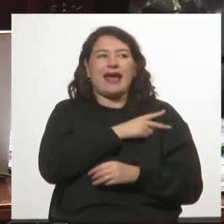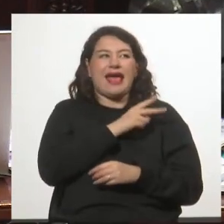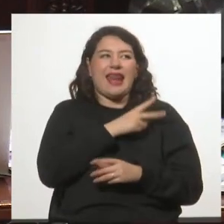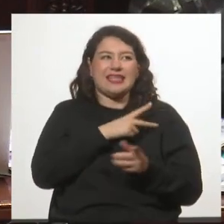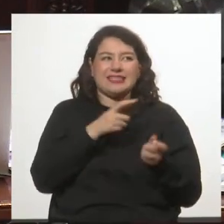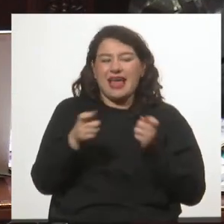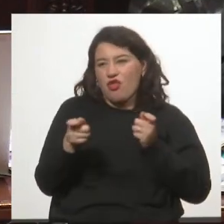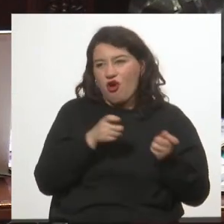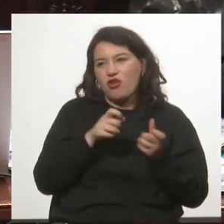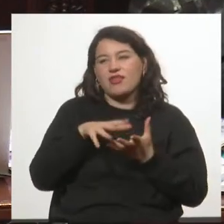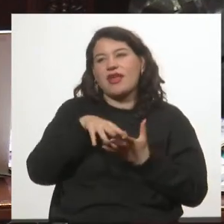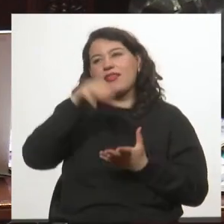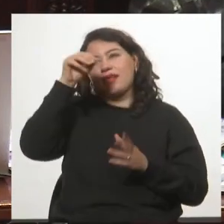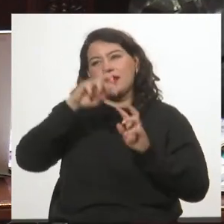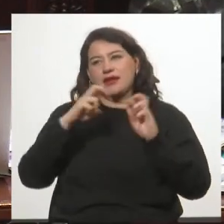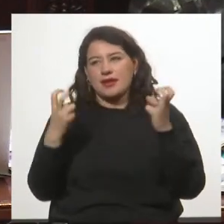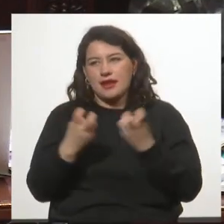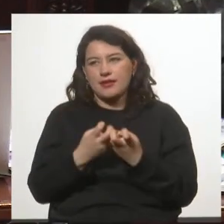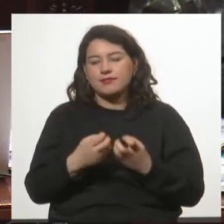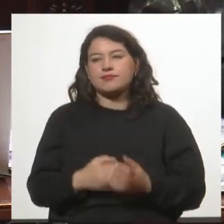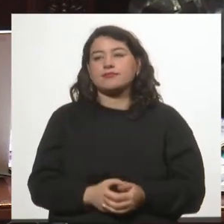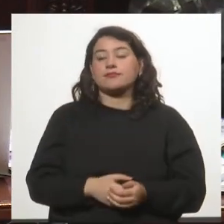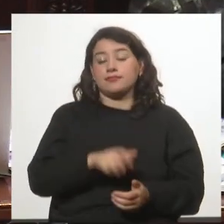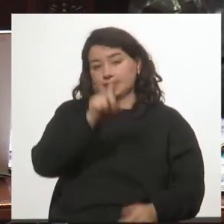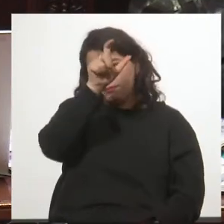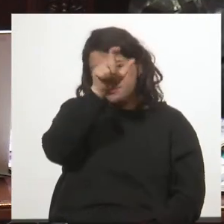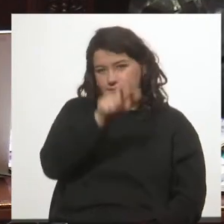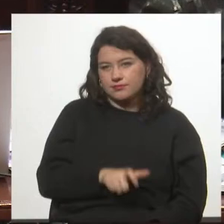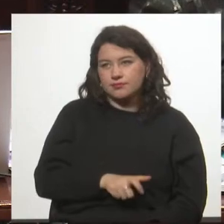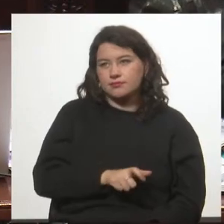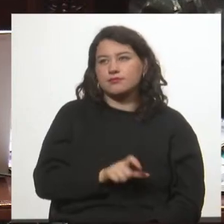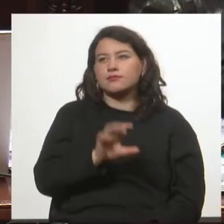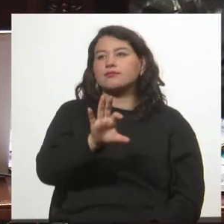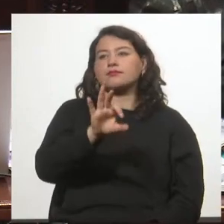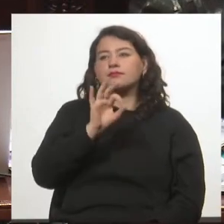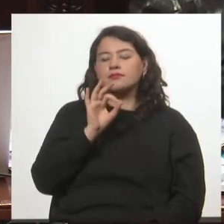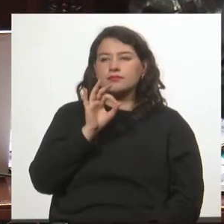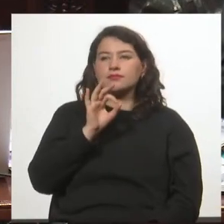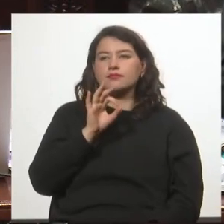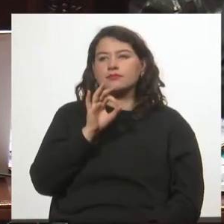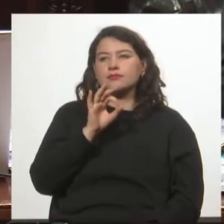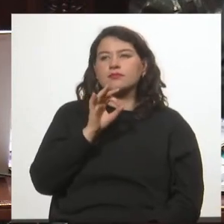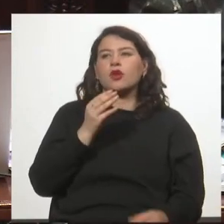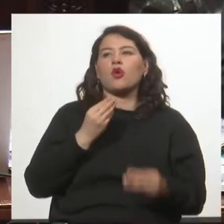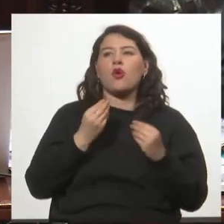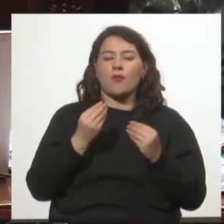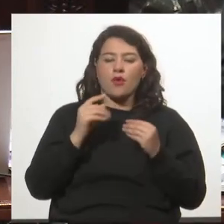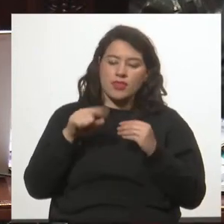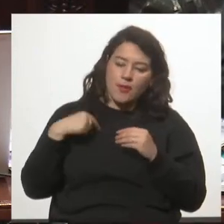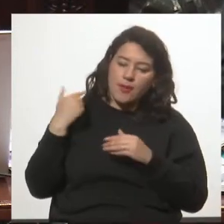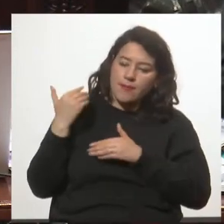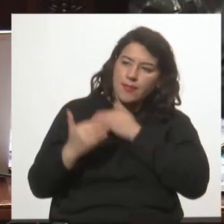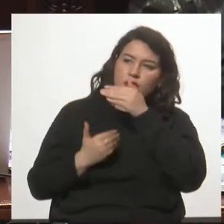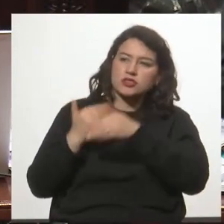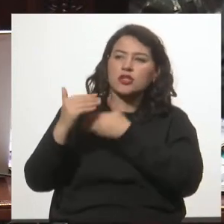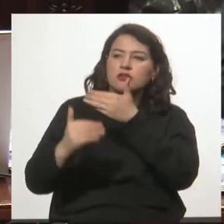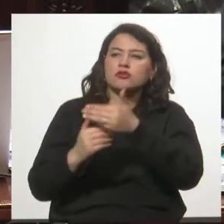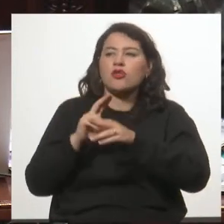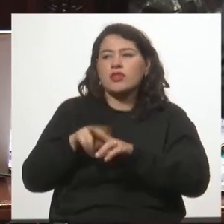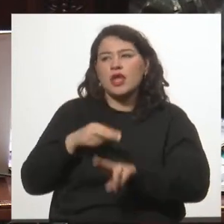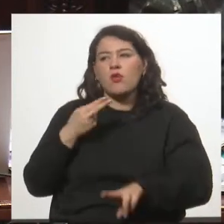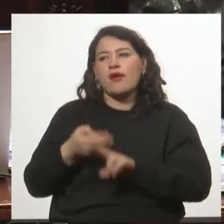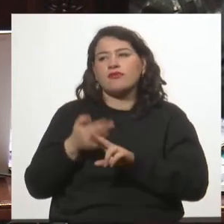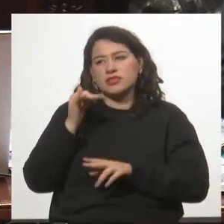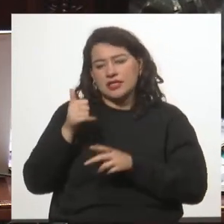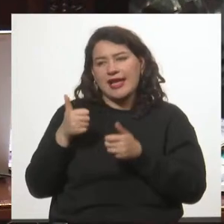el gerenciador que éste que fue seleccionado lo fue hecho después de un proceso en el que nuevamente se contó